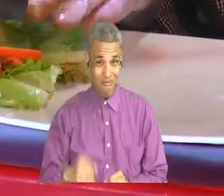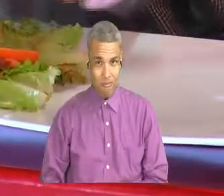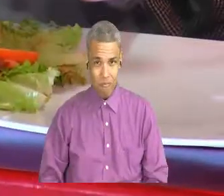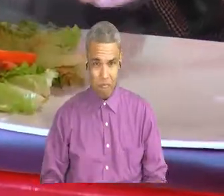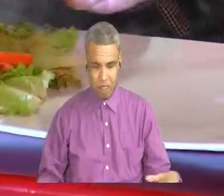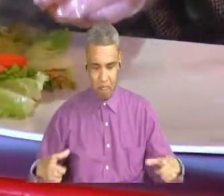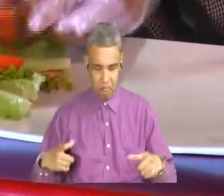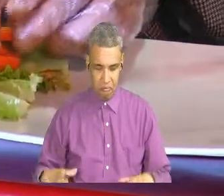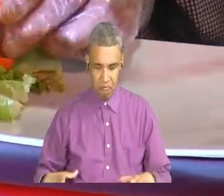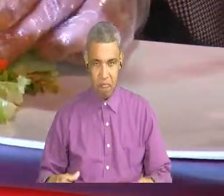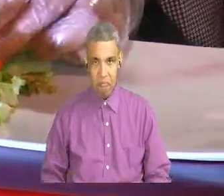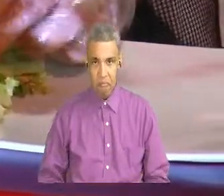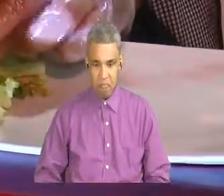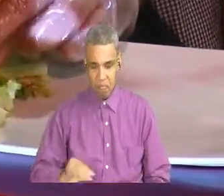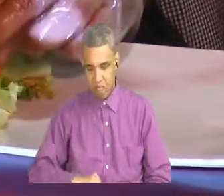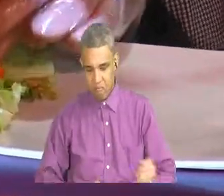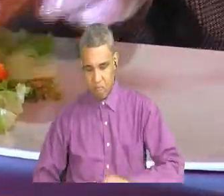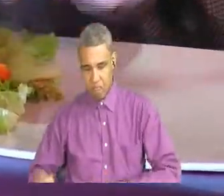agregamos la zanahoria,